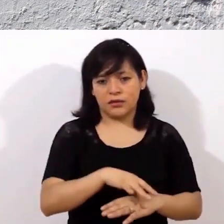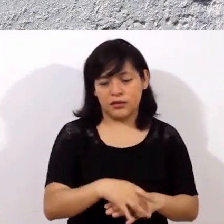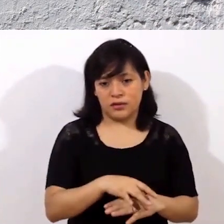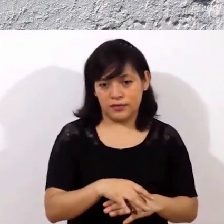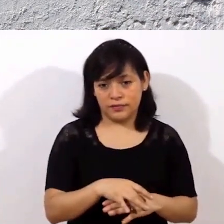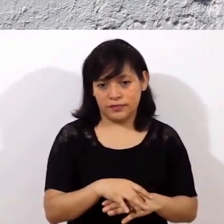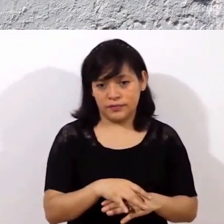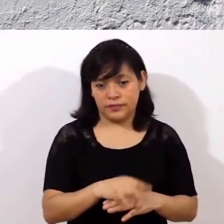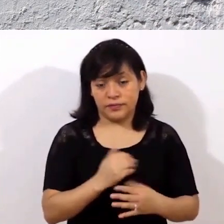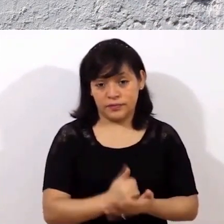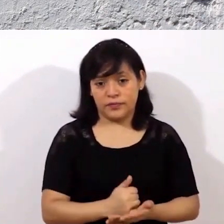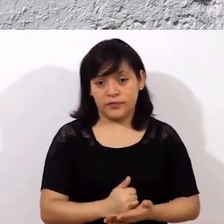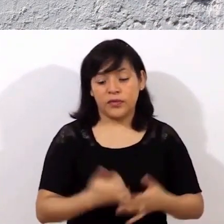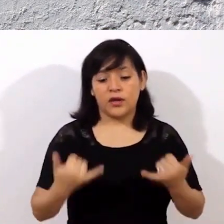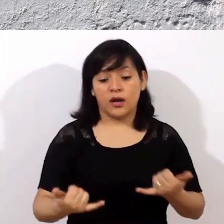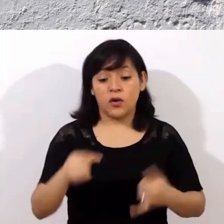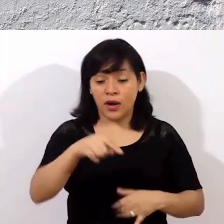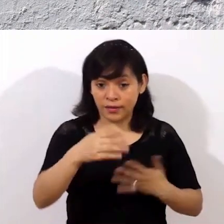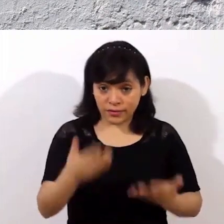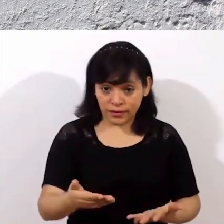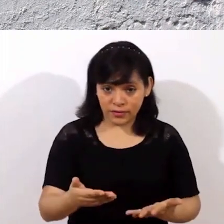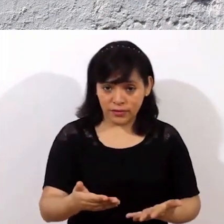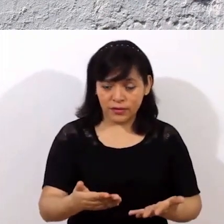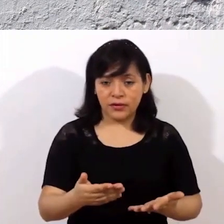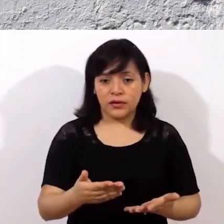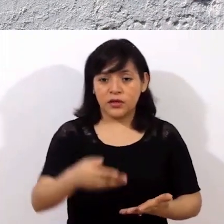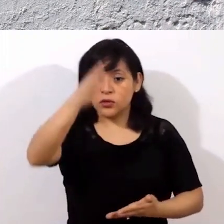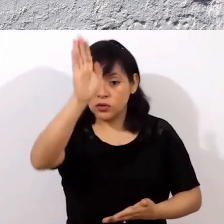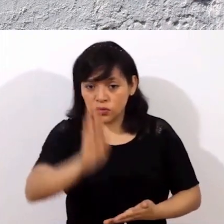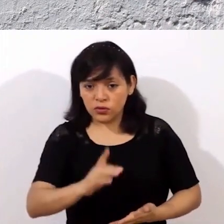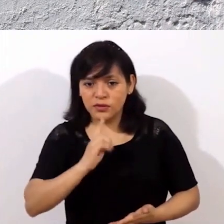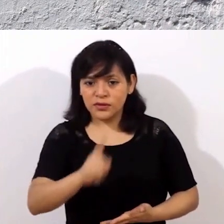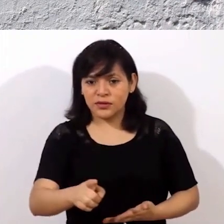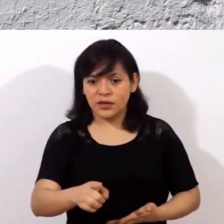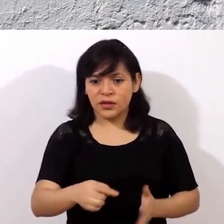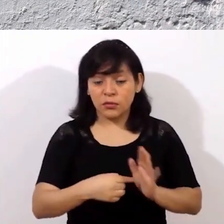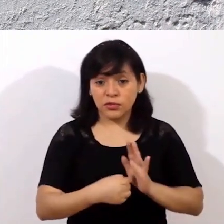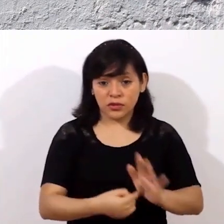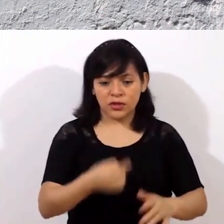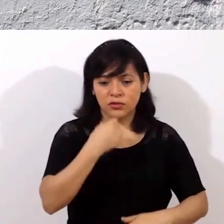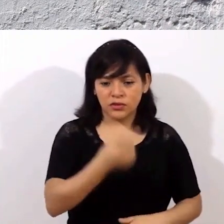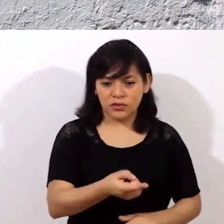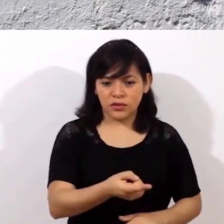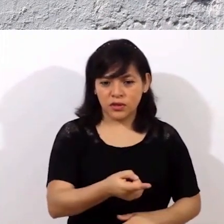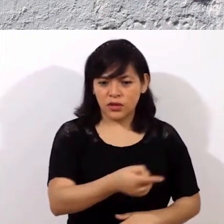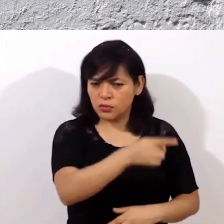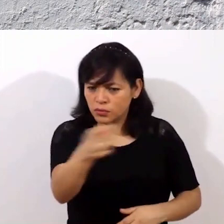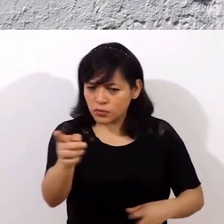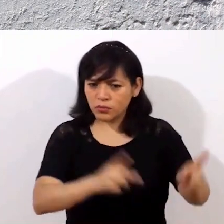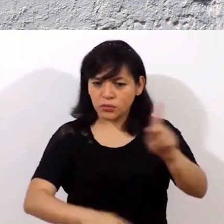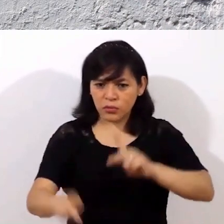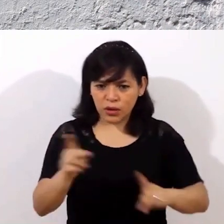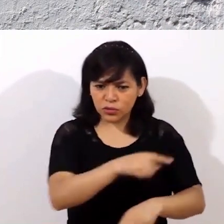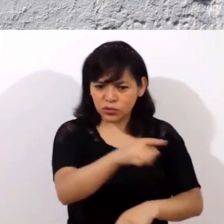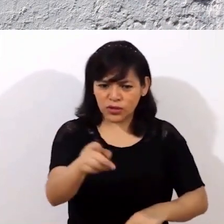considerar aquí de antemano. Aquí el Señor afronta a Israel y enfrenta a Israel con el hecho de que no tienen